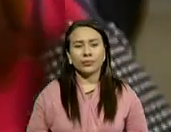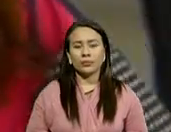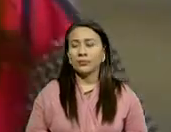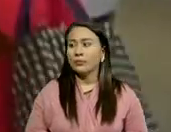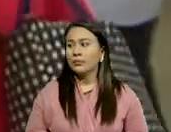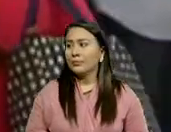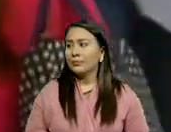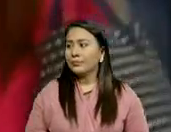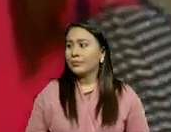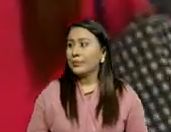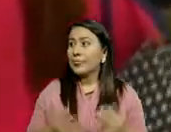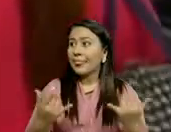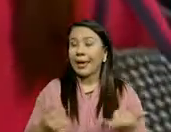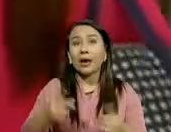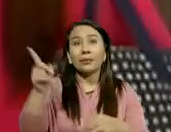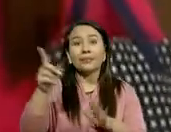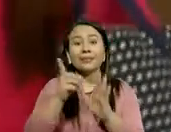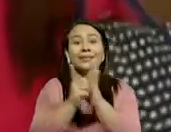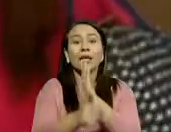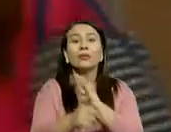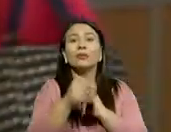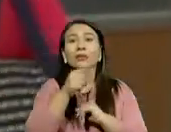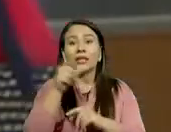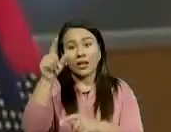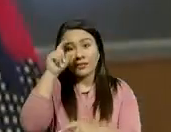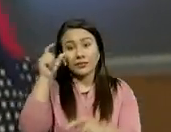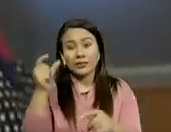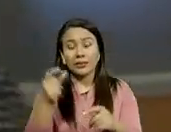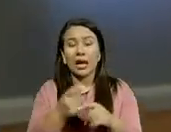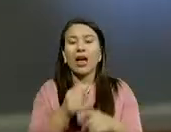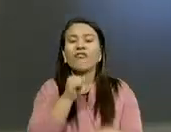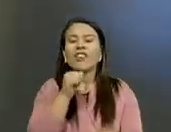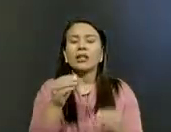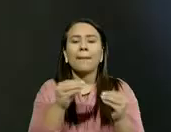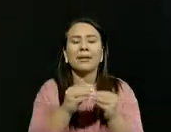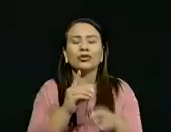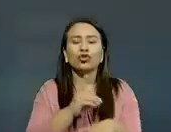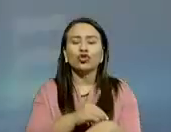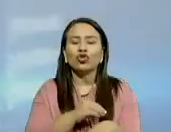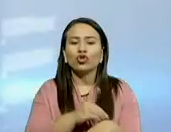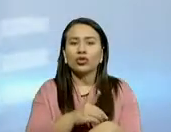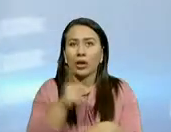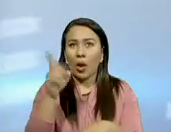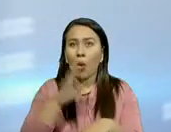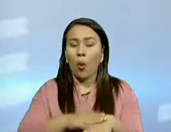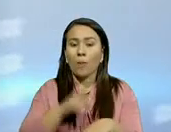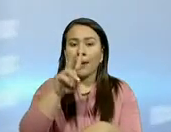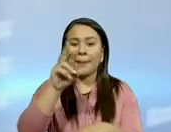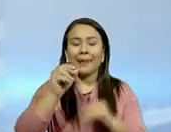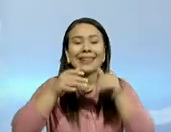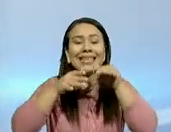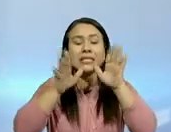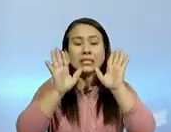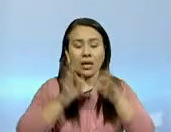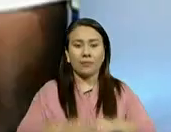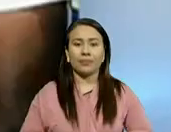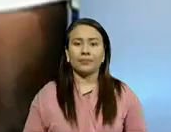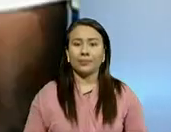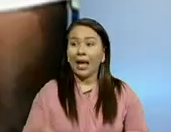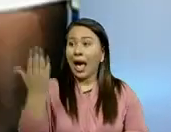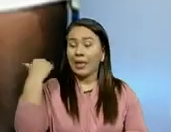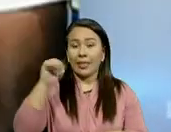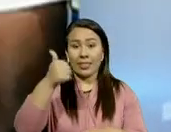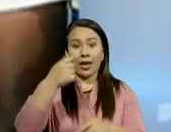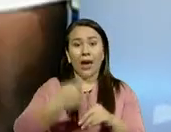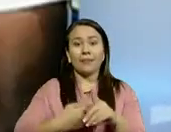Esta pareja denunció en la fiscalía una presunta mala práctica profesional registrada el pasado 20 de diciembre. Hace 10